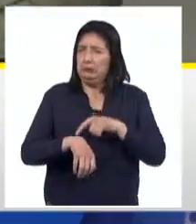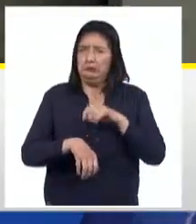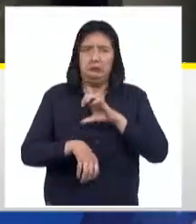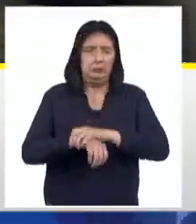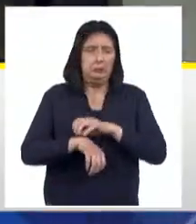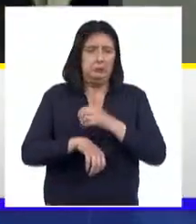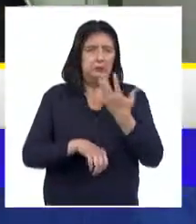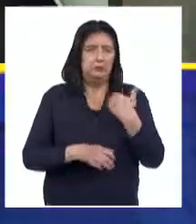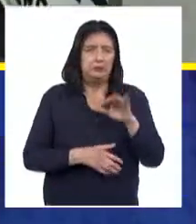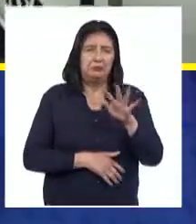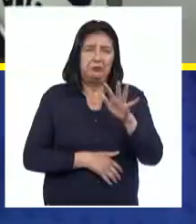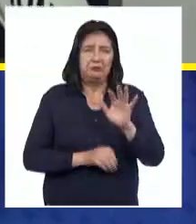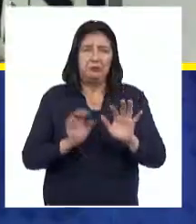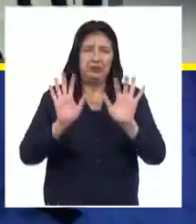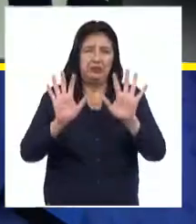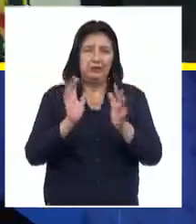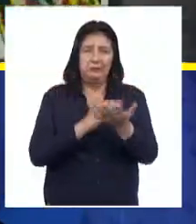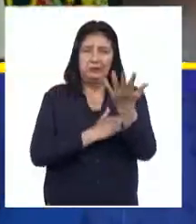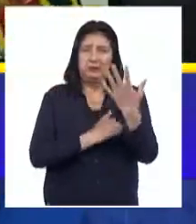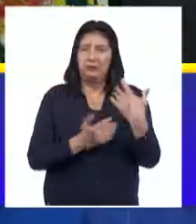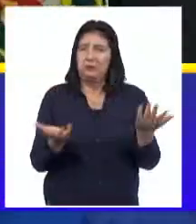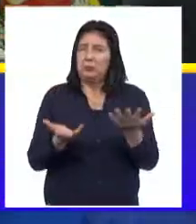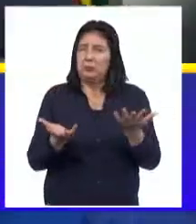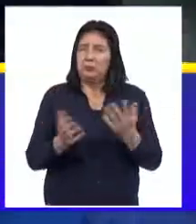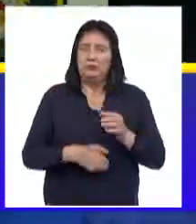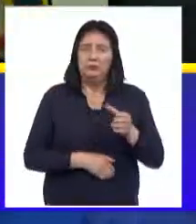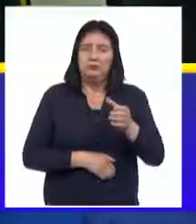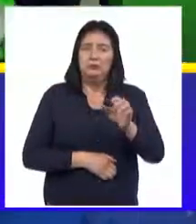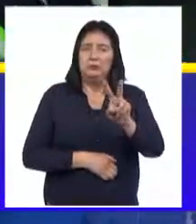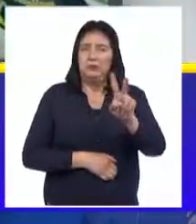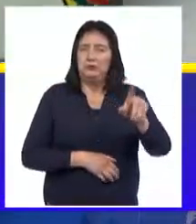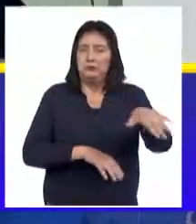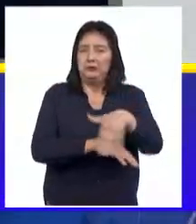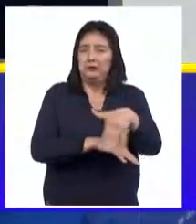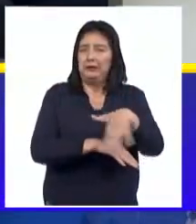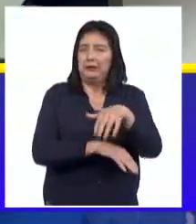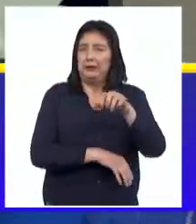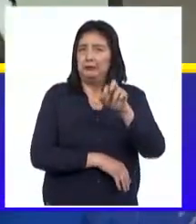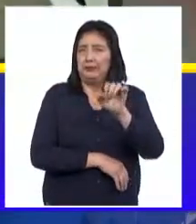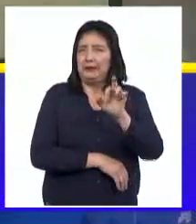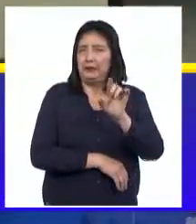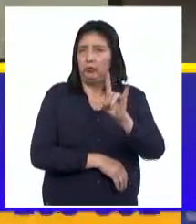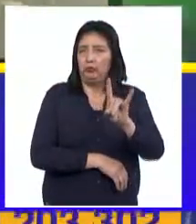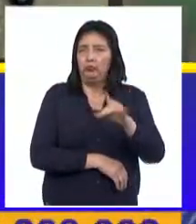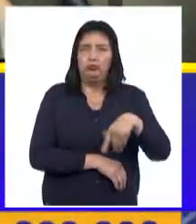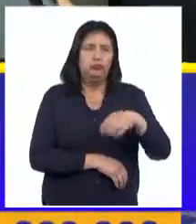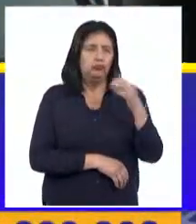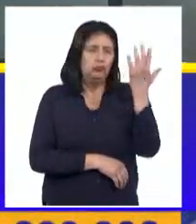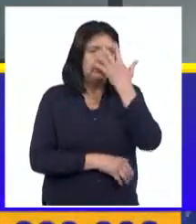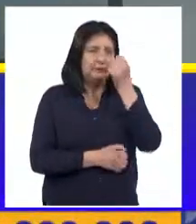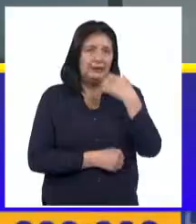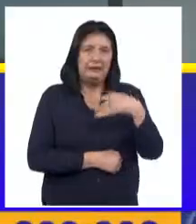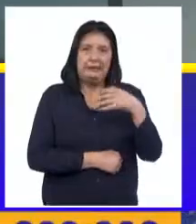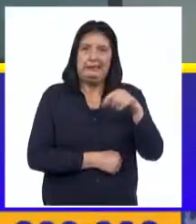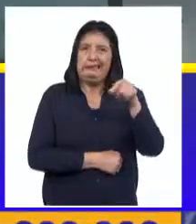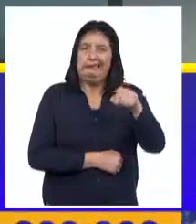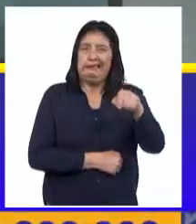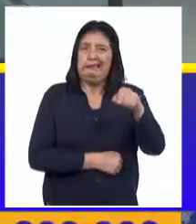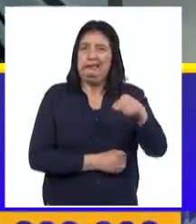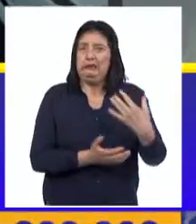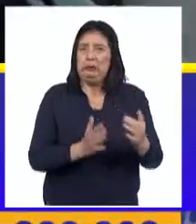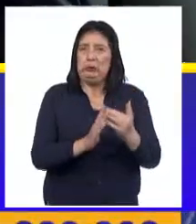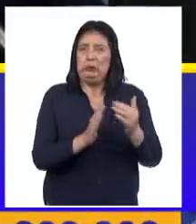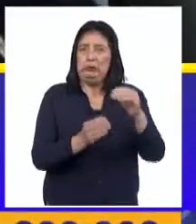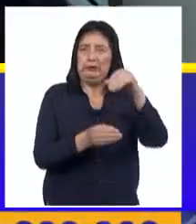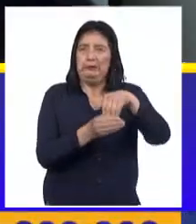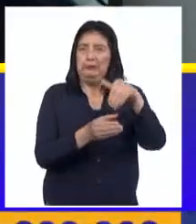Hace a promediar las 10 de la mañana, a la altura de la cuadra 21 de la avenida Perú en San Martín de Porres, se ha producido un robo a una agencia del Banco